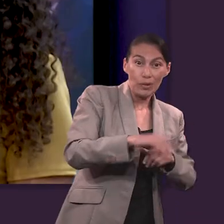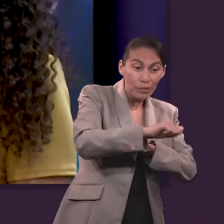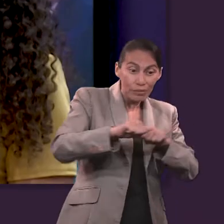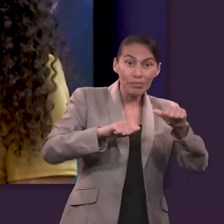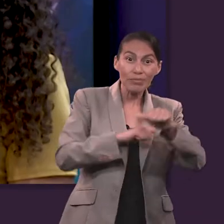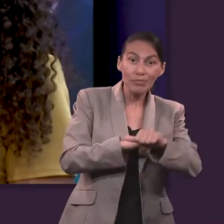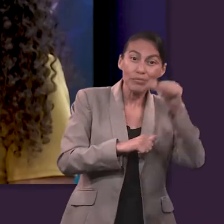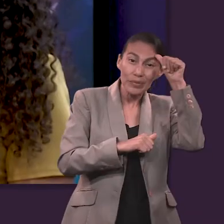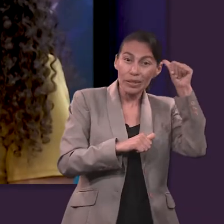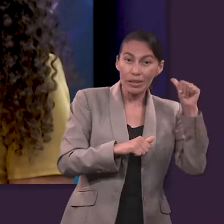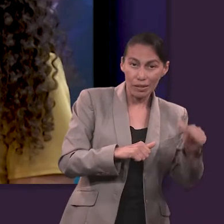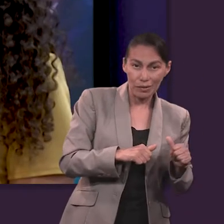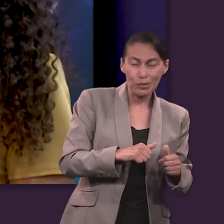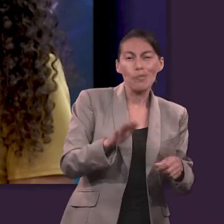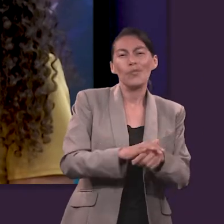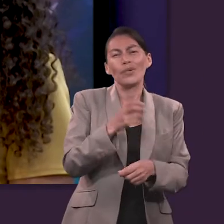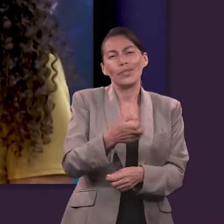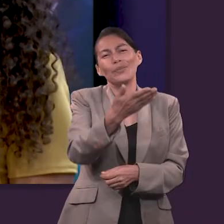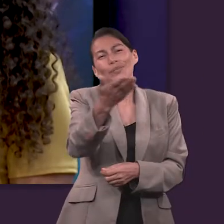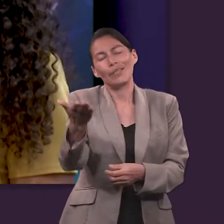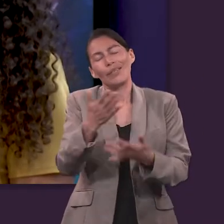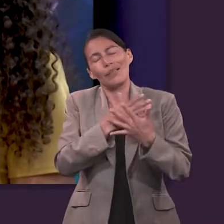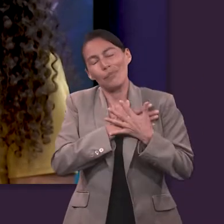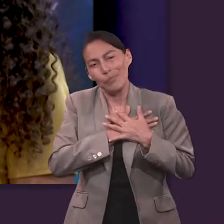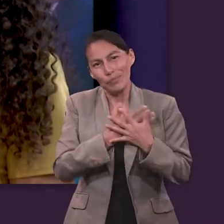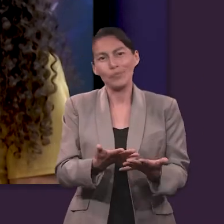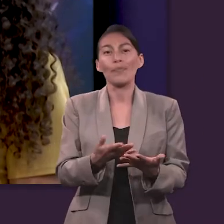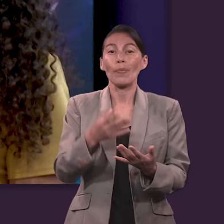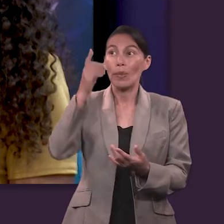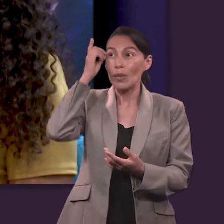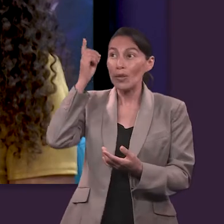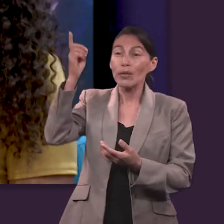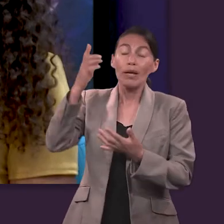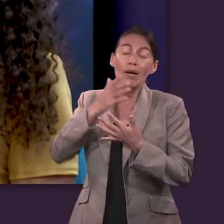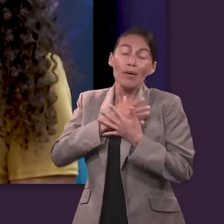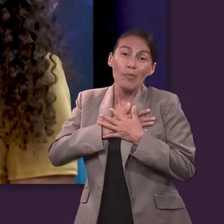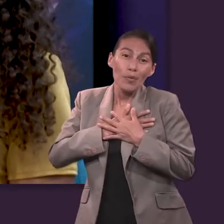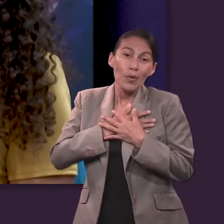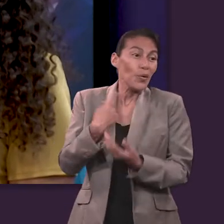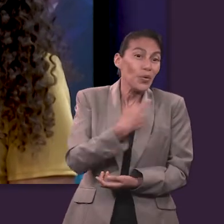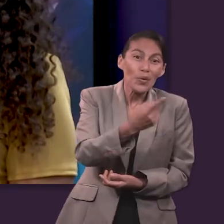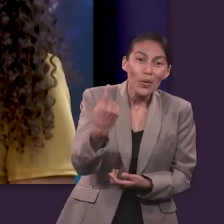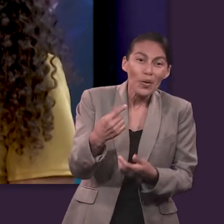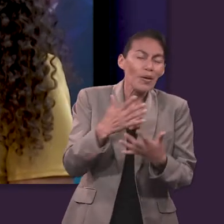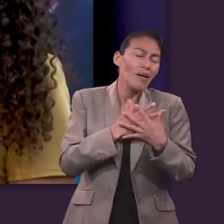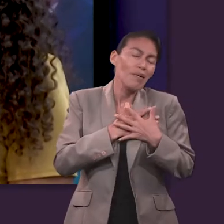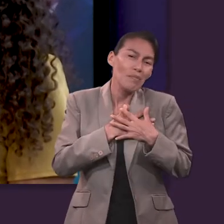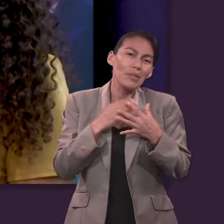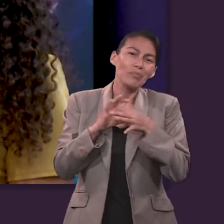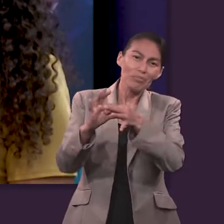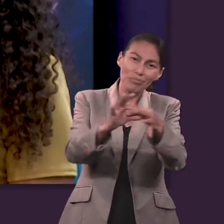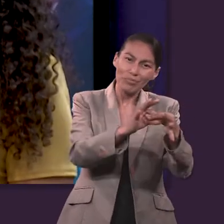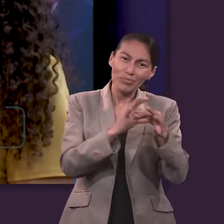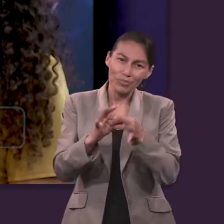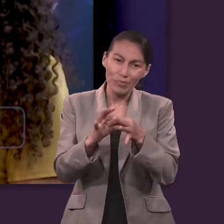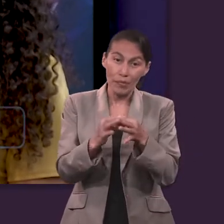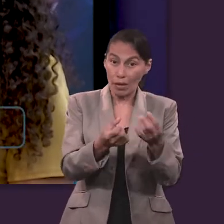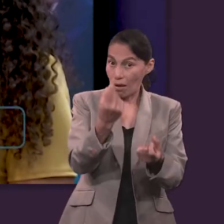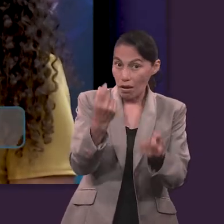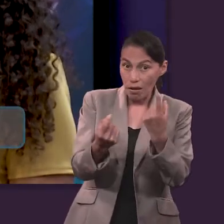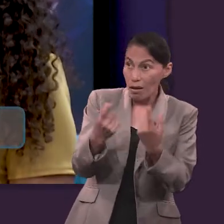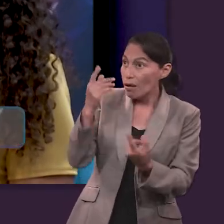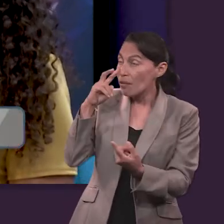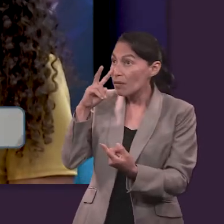por nuestros pecados. Amados, si Dios nos ha amado así, debemos también nosotros amarnos unos a